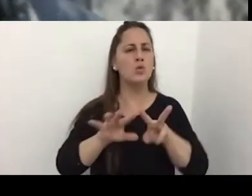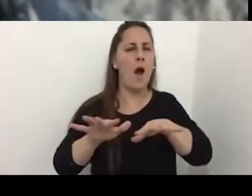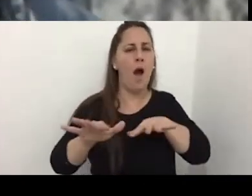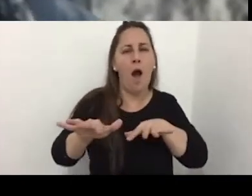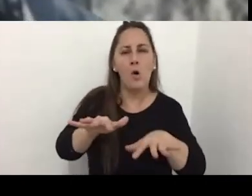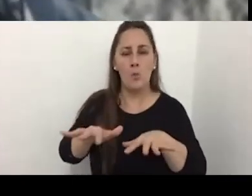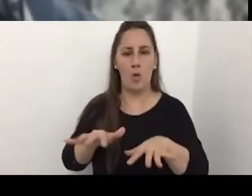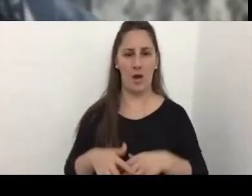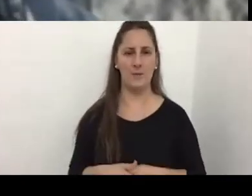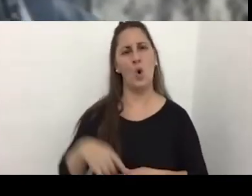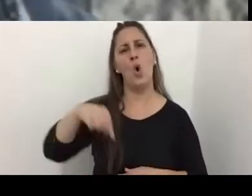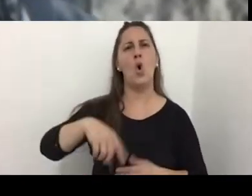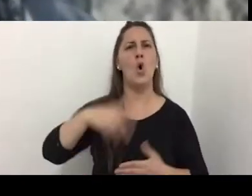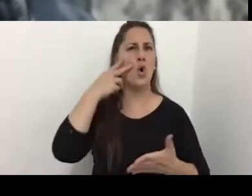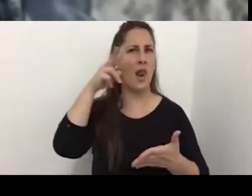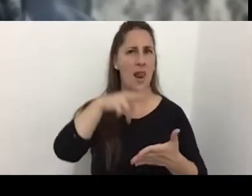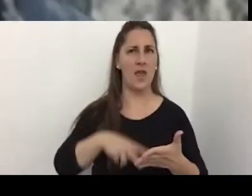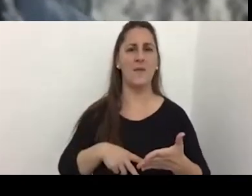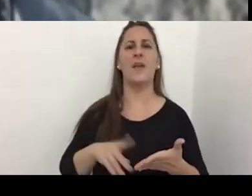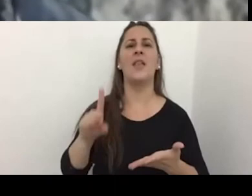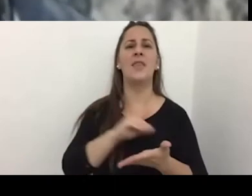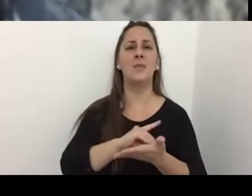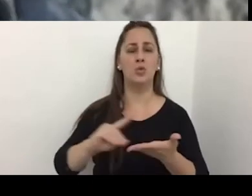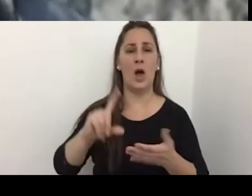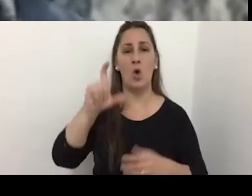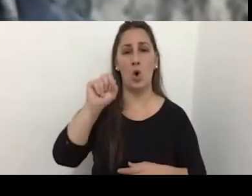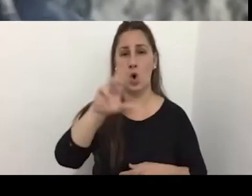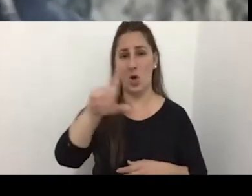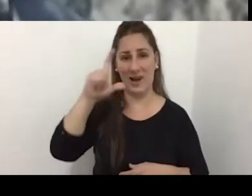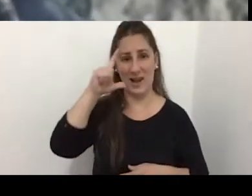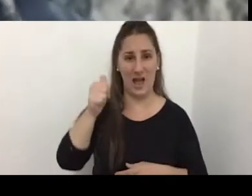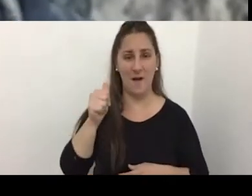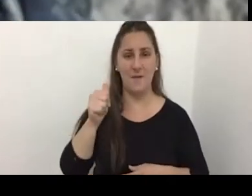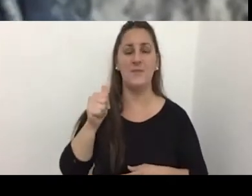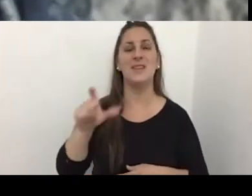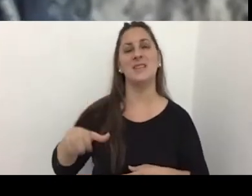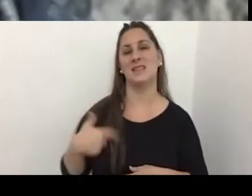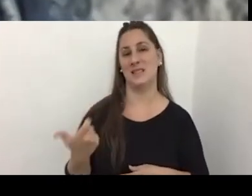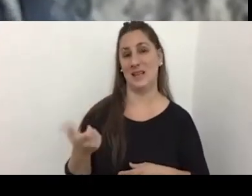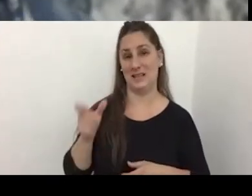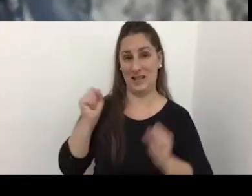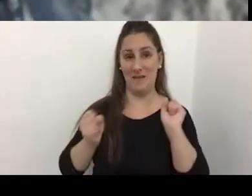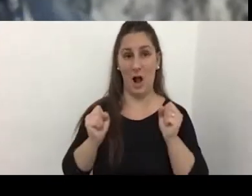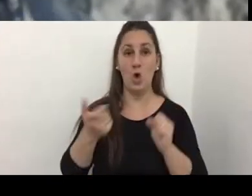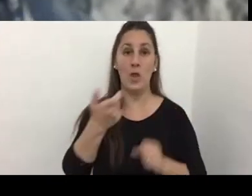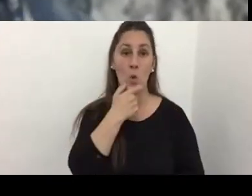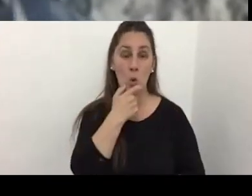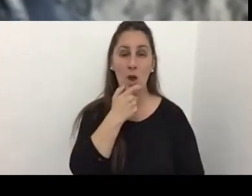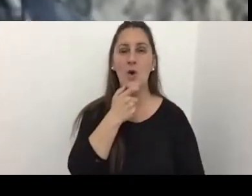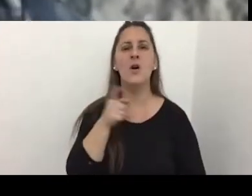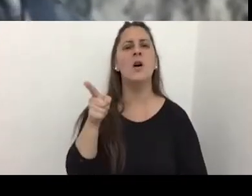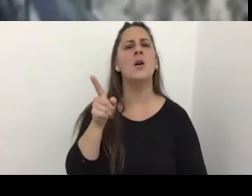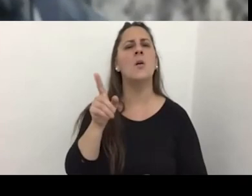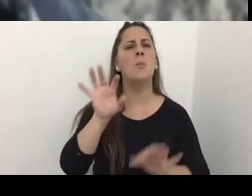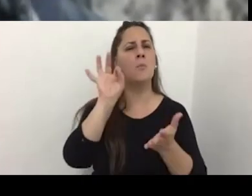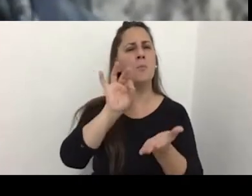Hoy leí que, por ejemplo, que el diputado Correa, que proviene del sindicato de los trabajadores del cuero, está impulsando un proyecto